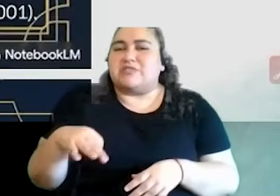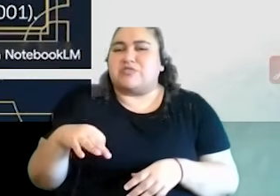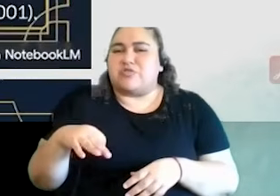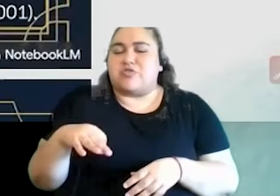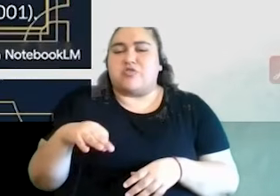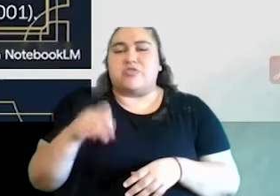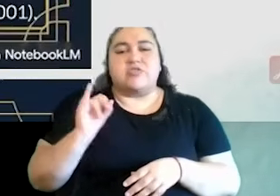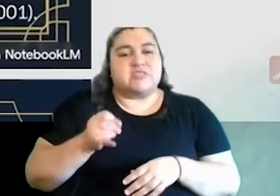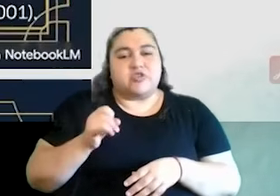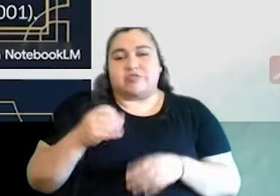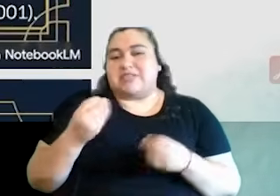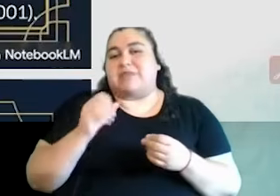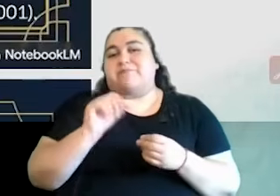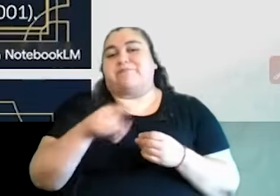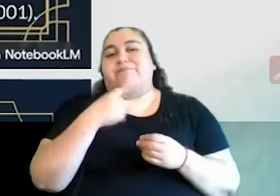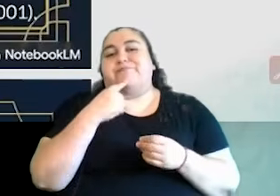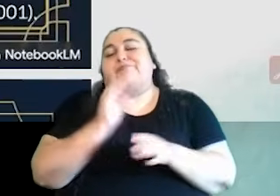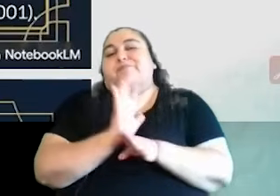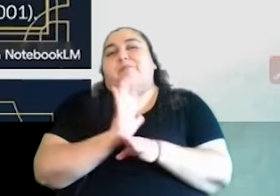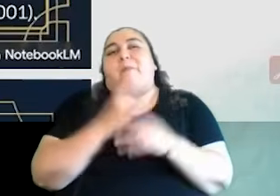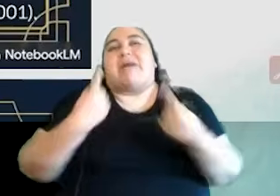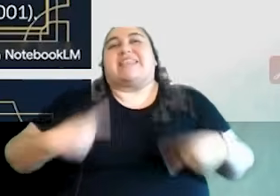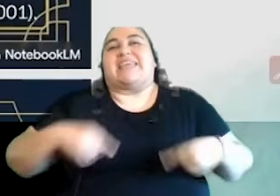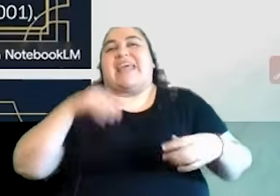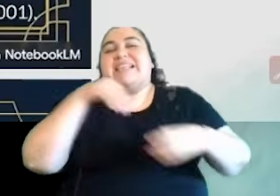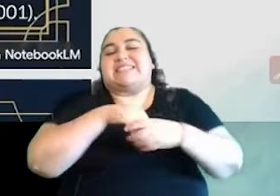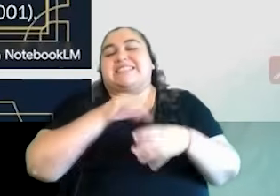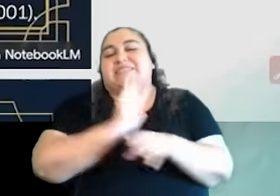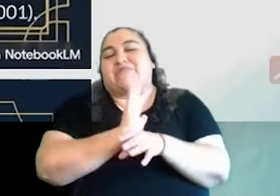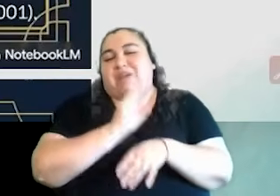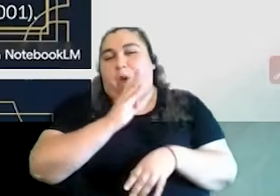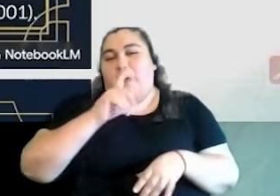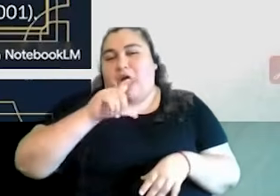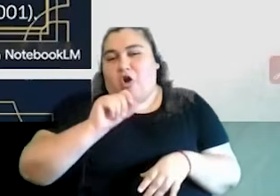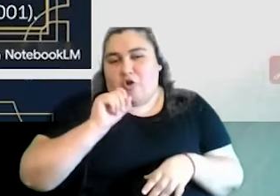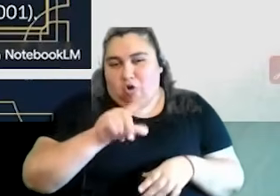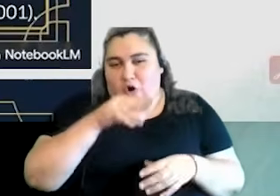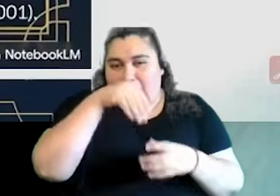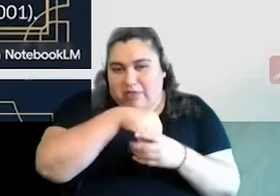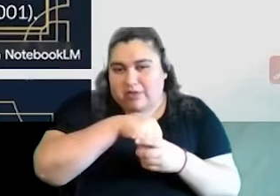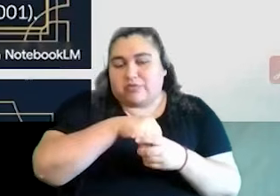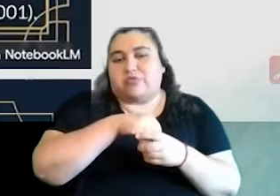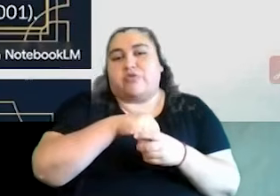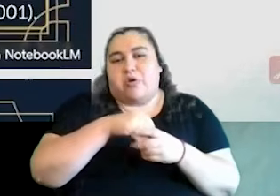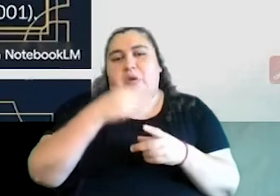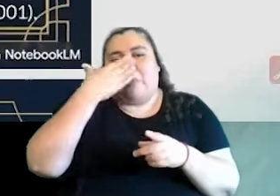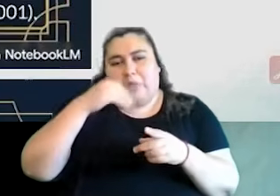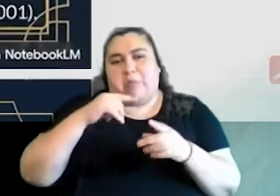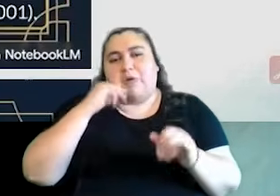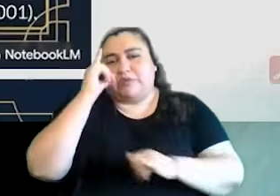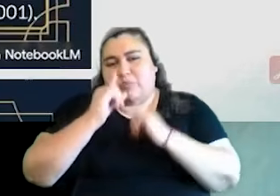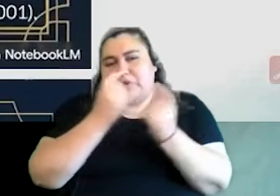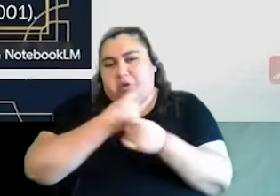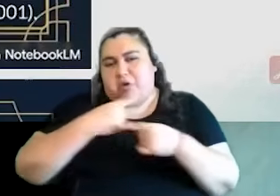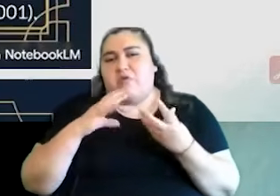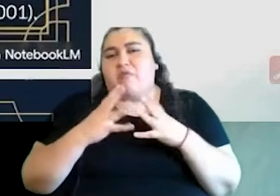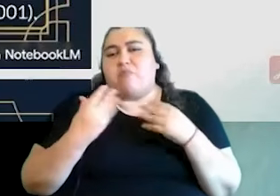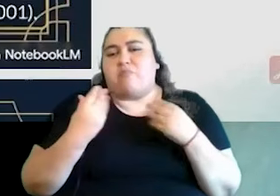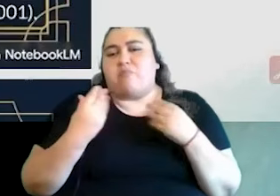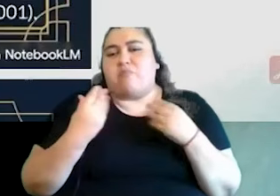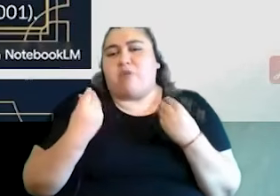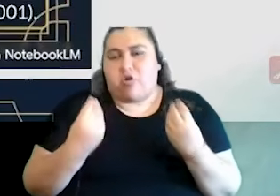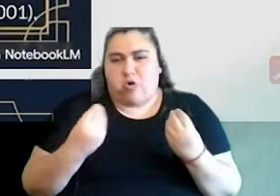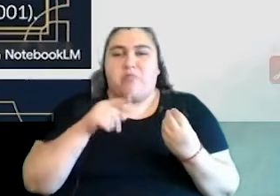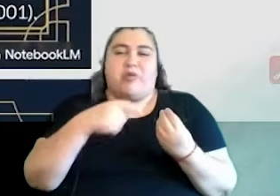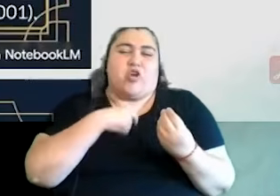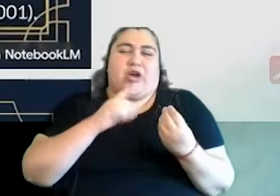en el material les pusimos bancarización, pero de incorporar al sistema financiero me gustaría más, esto lo vamos a modificar antes de pasárselo, lo que pasa es que tal vez no queríamos repetir